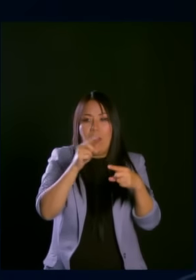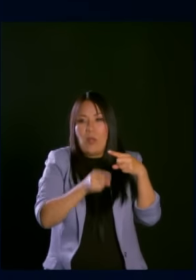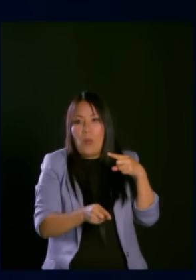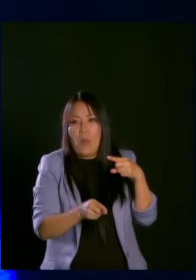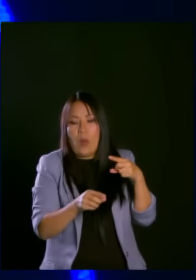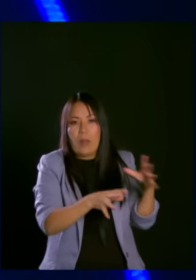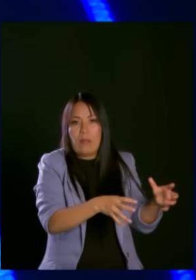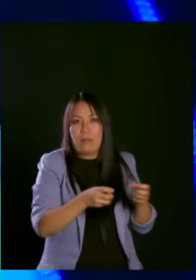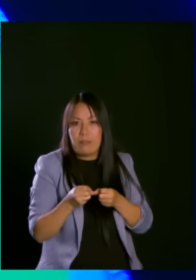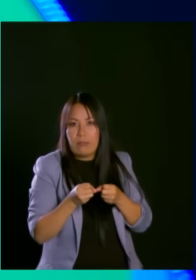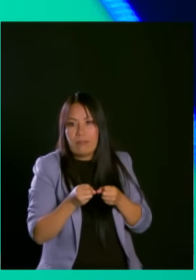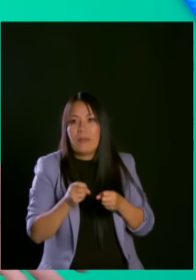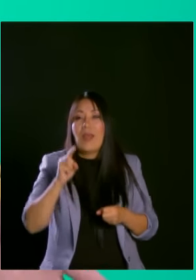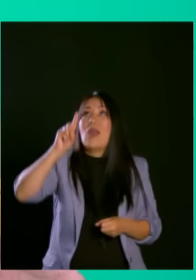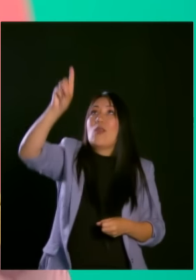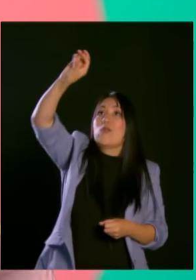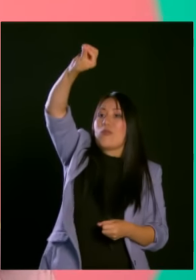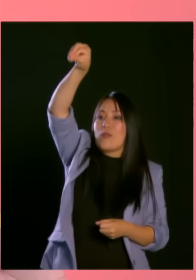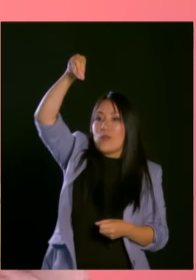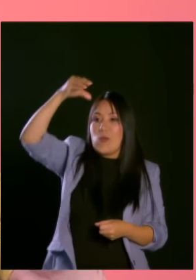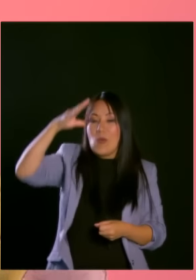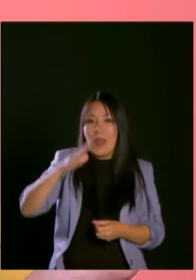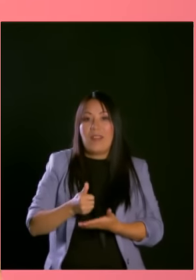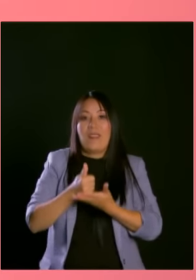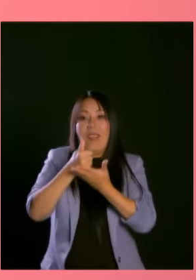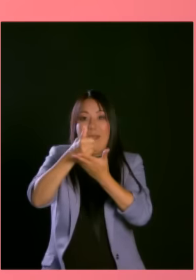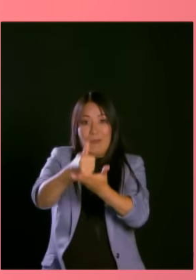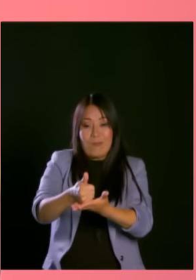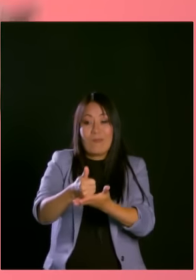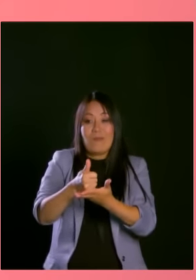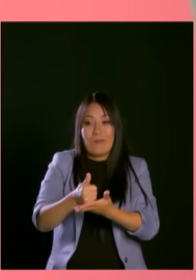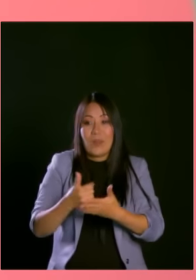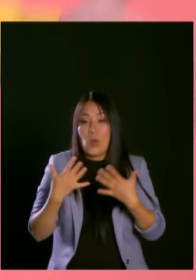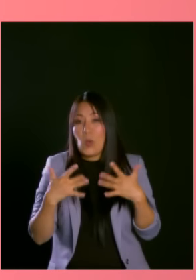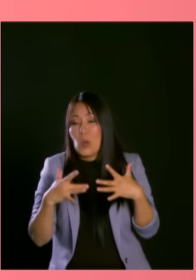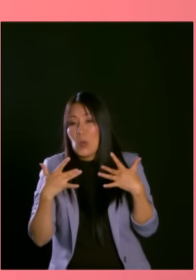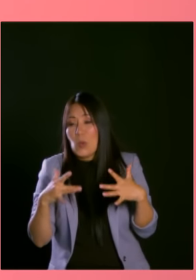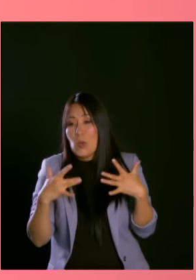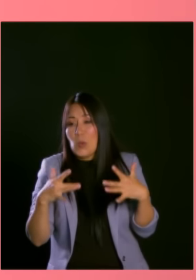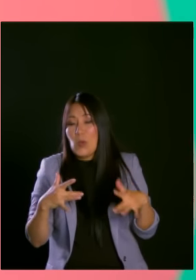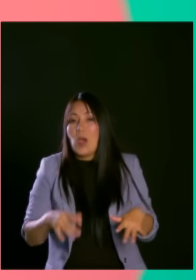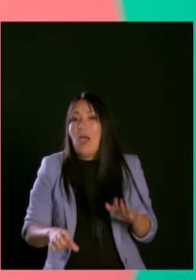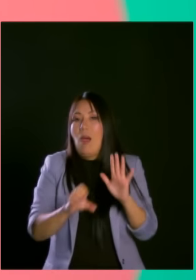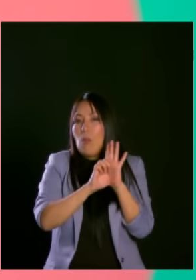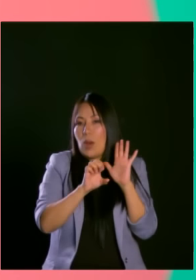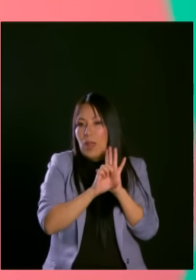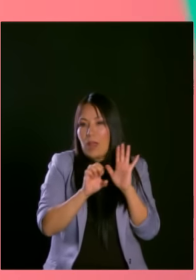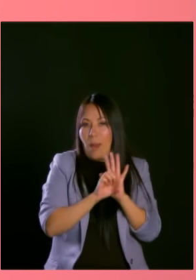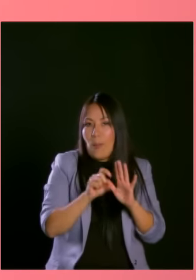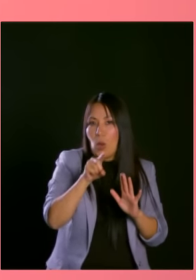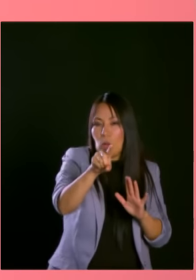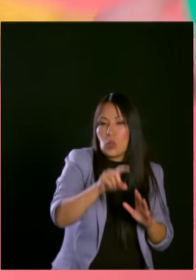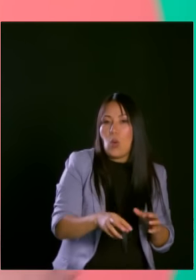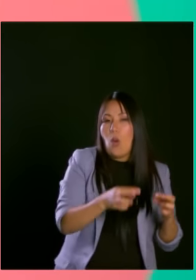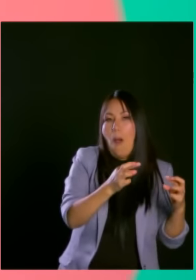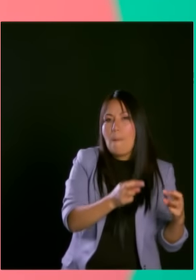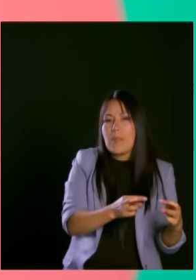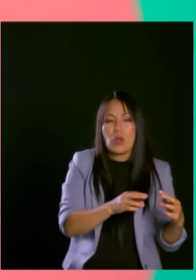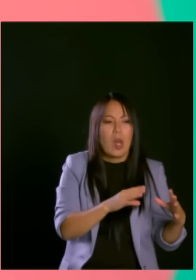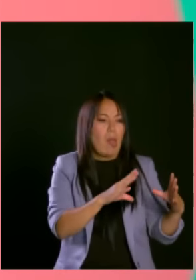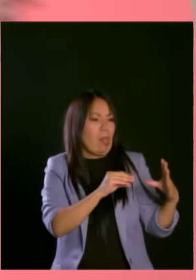Su gracia, su favor. Eso que cuando estás con personas no tenés que estarle dando casaca ni